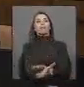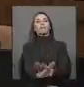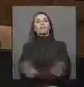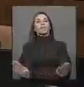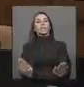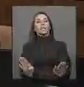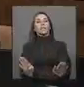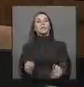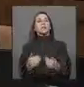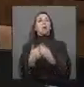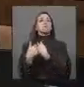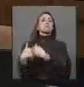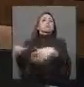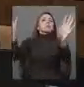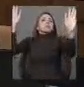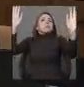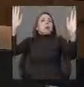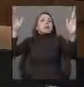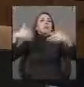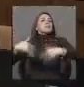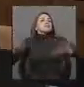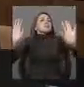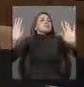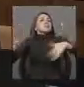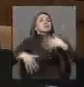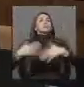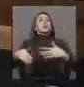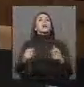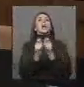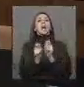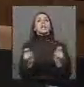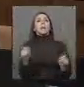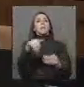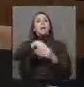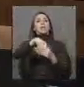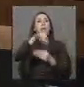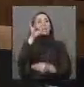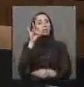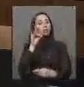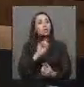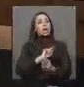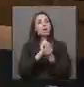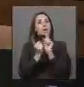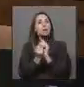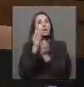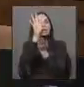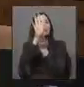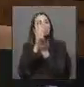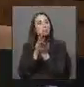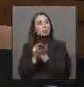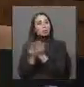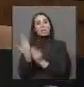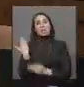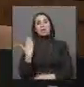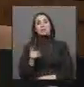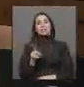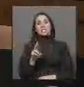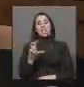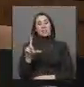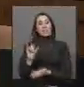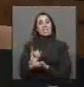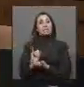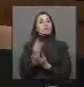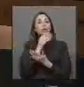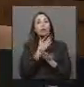situación de verdadera ley de la selva que actualmente existe en materia de campañas electorales, por un modelo anterior de Cervel que no contaba con los